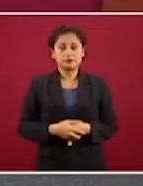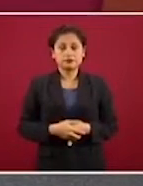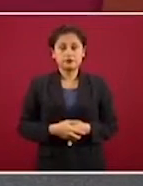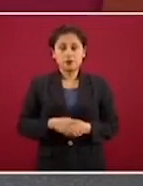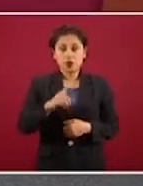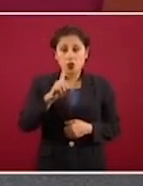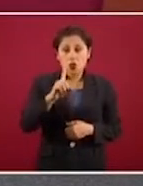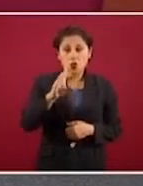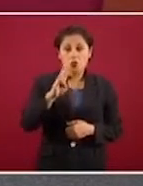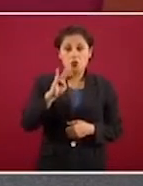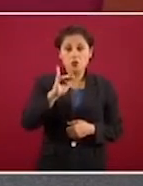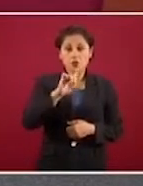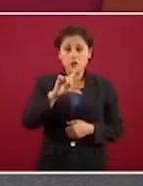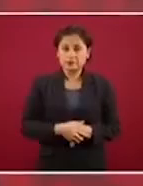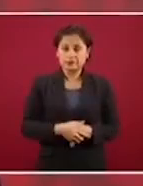1,700,000,000.